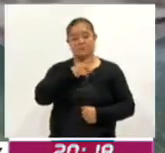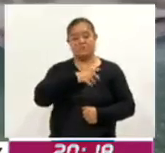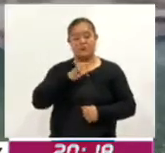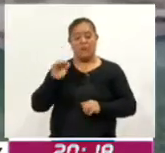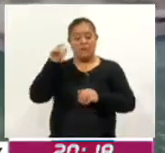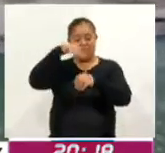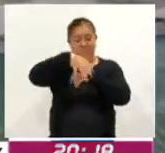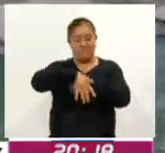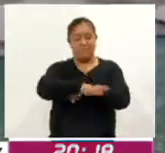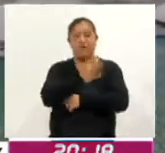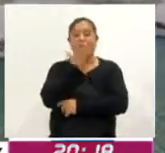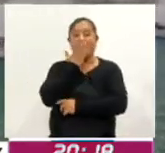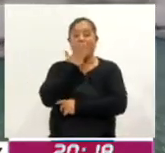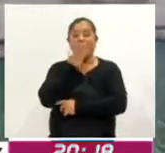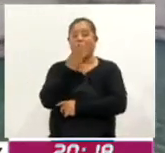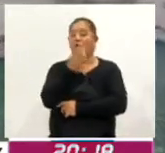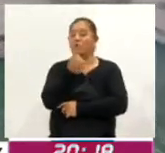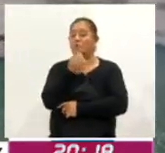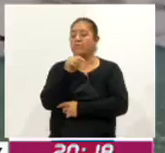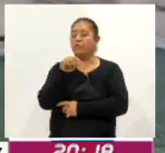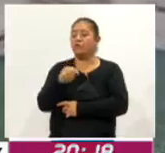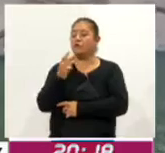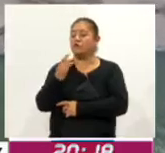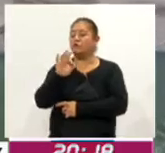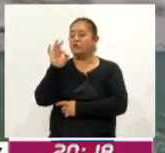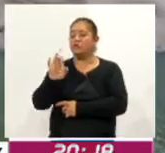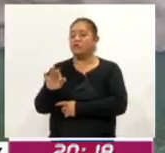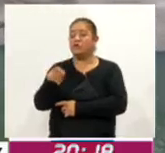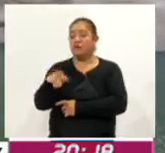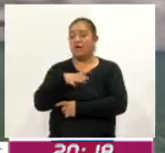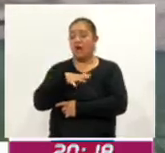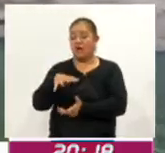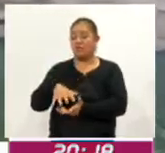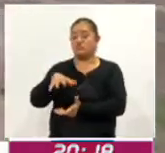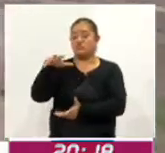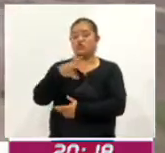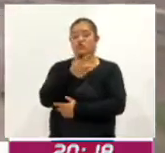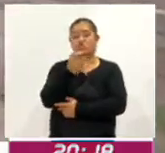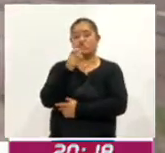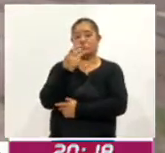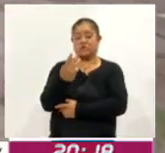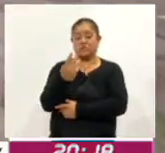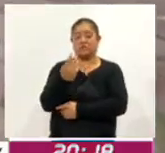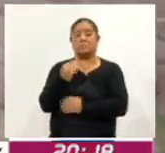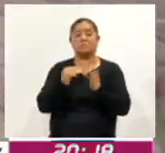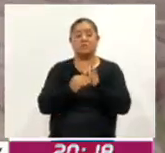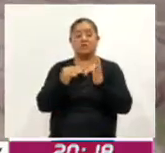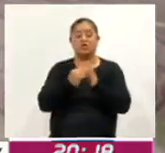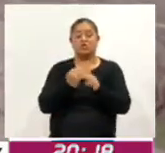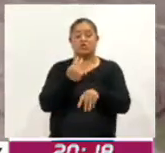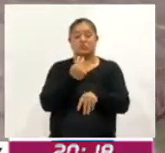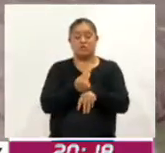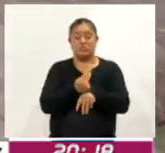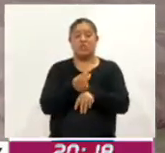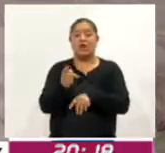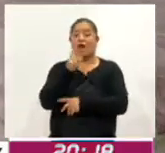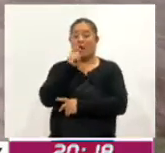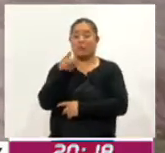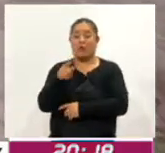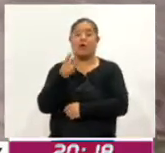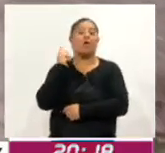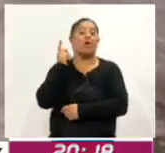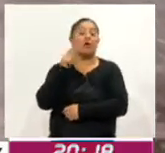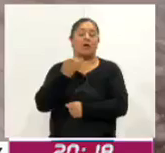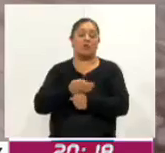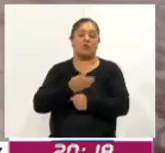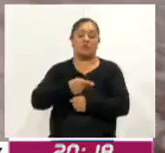Sonora se encuentra al 9.3% de su capacidad instalada con 803 millones de metros cúbicos de agua. Se espera que las primeras lluvias de este fin